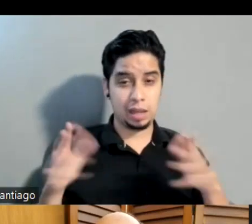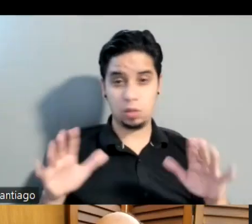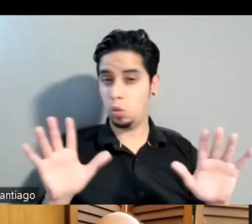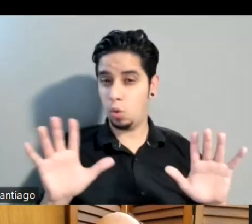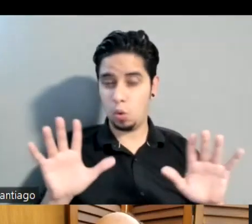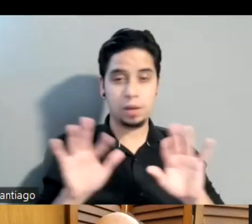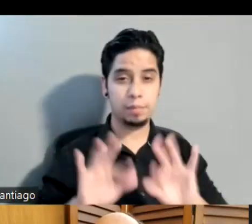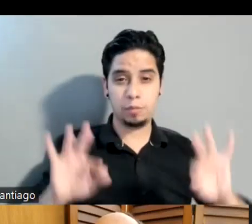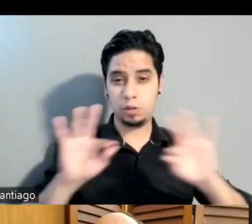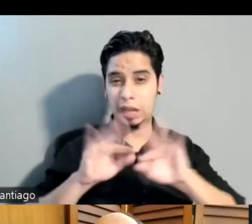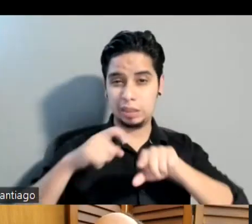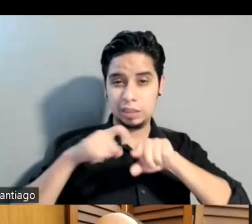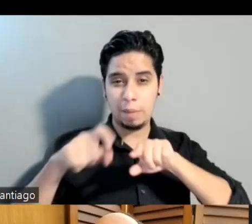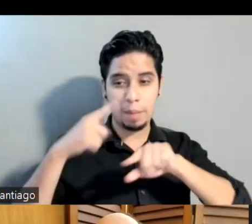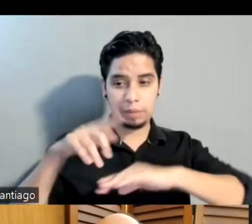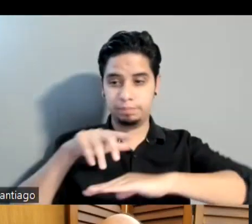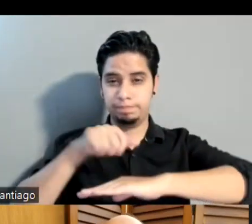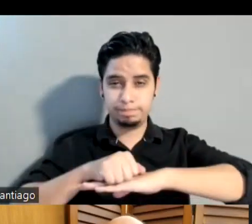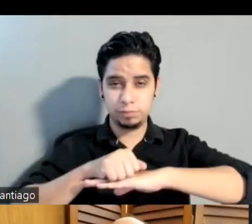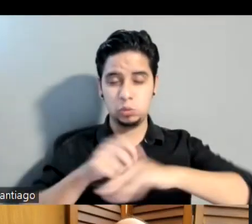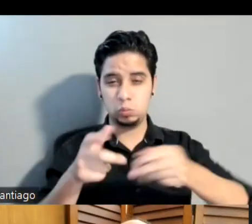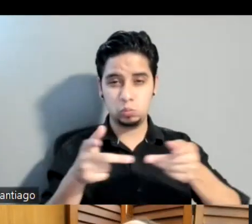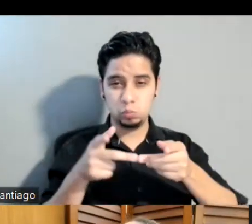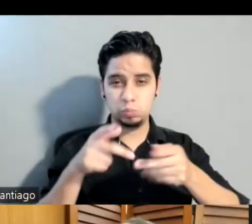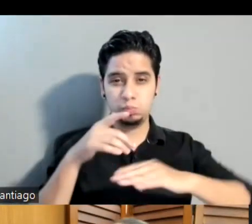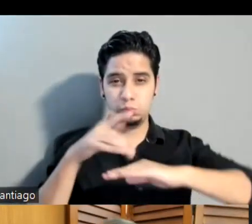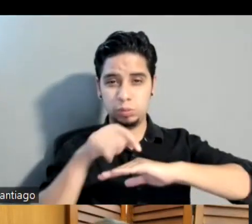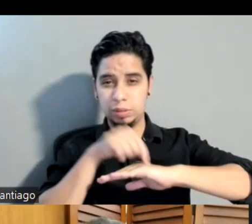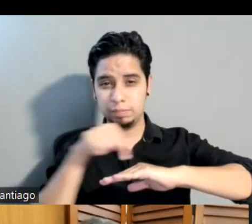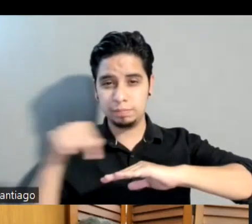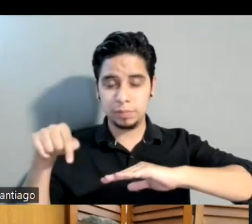que llamar para reservar su espacio. Y les digo el número,